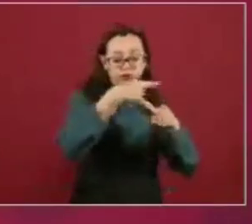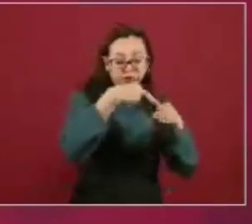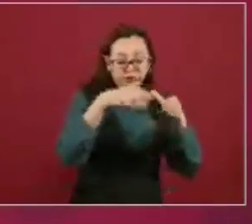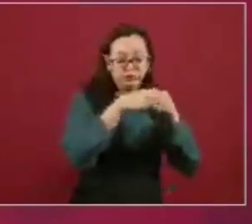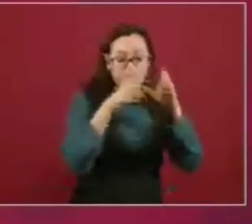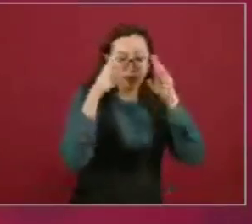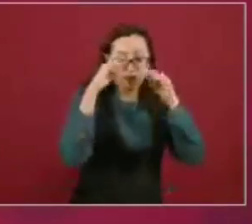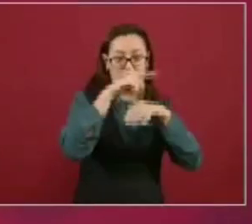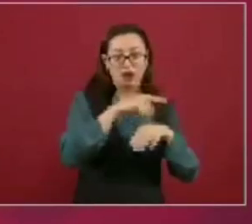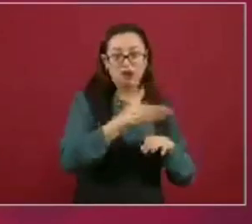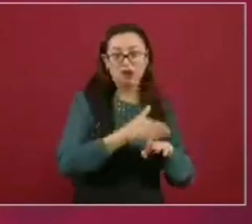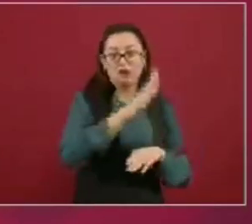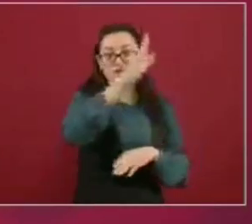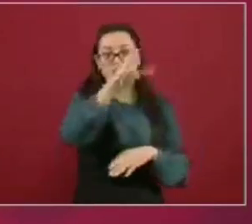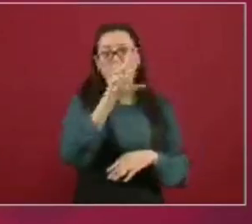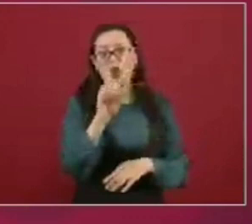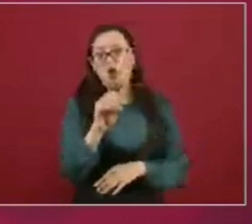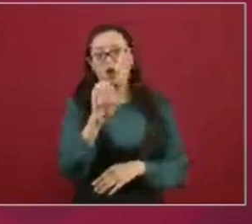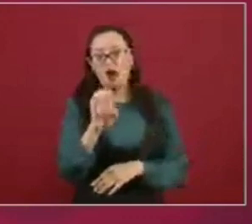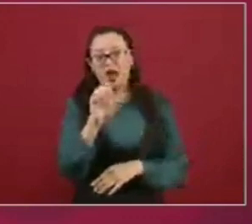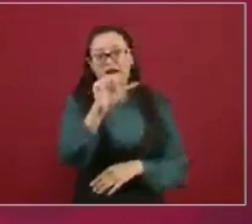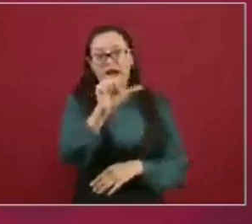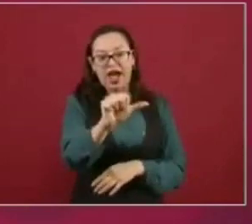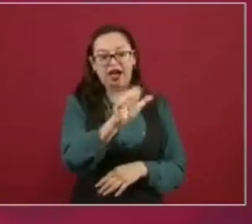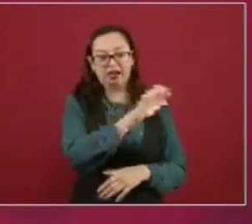a la OEA